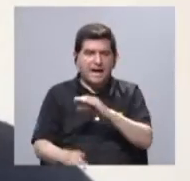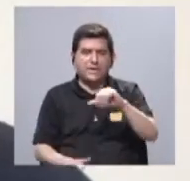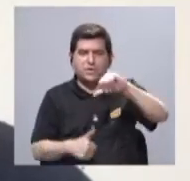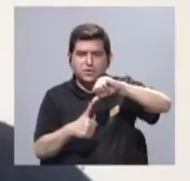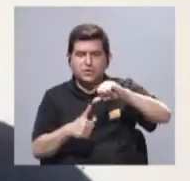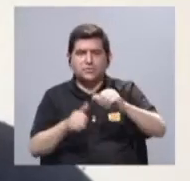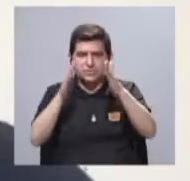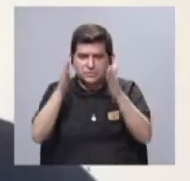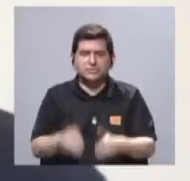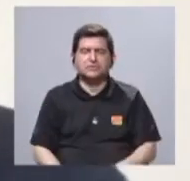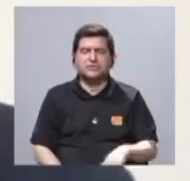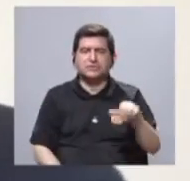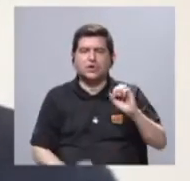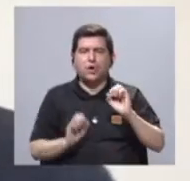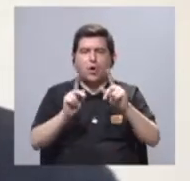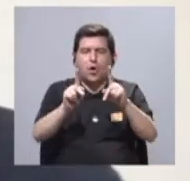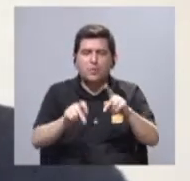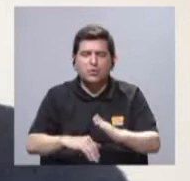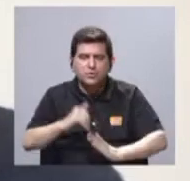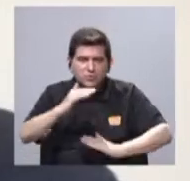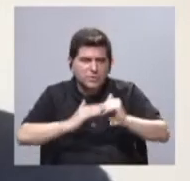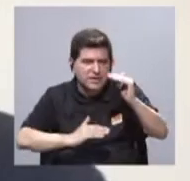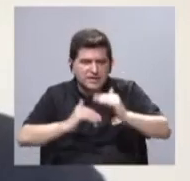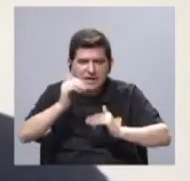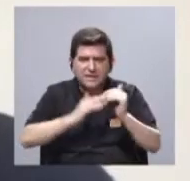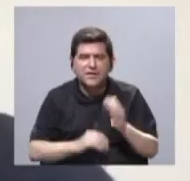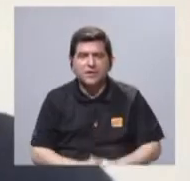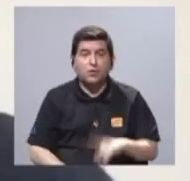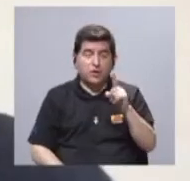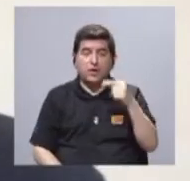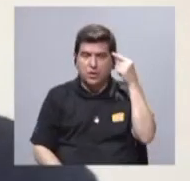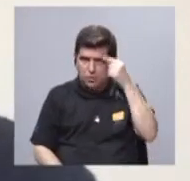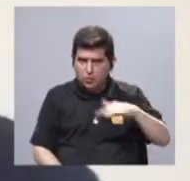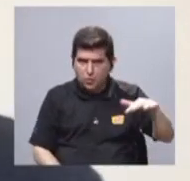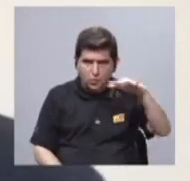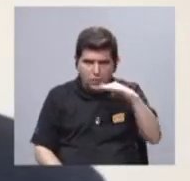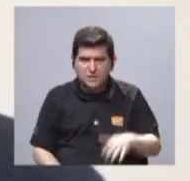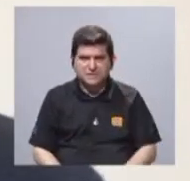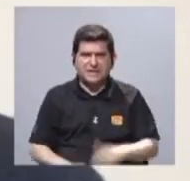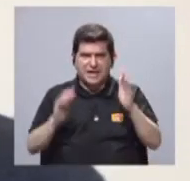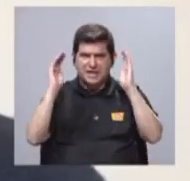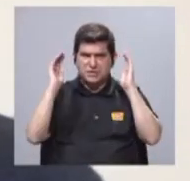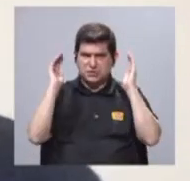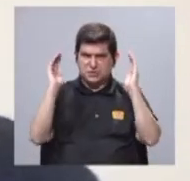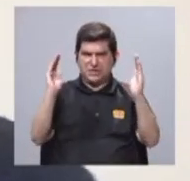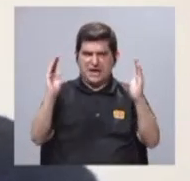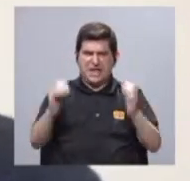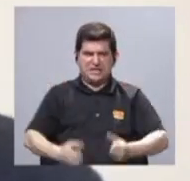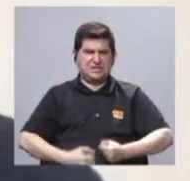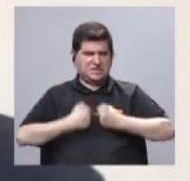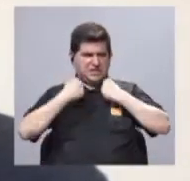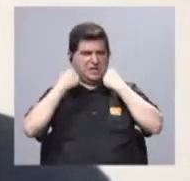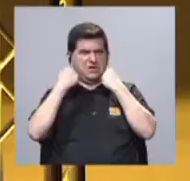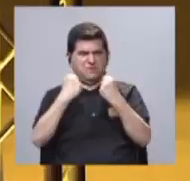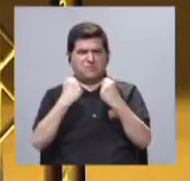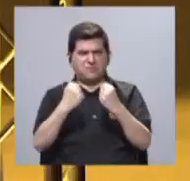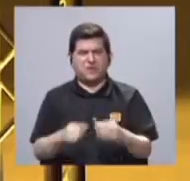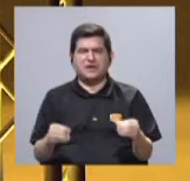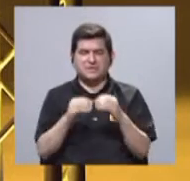¿verdad? Mexicanos y centroamericanos perdimos ahí la oportunidad de construir un Estado, un